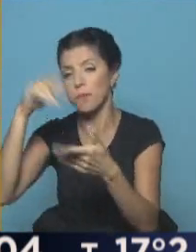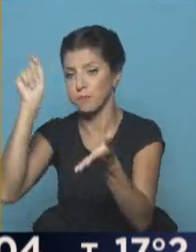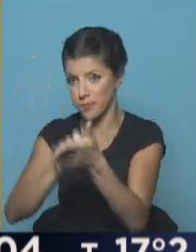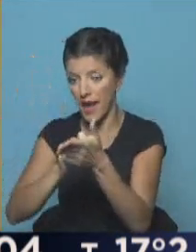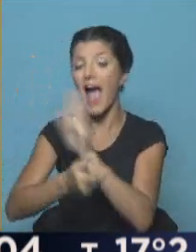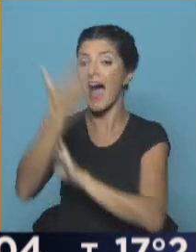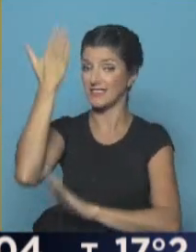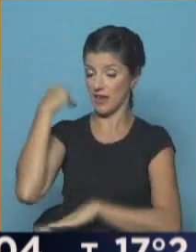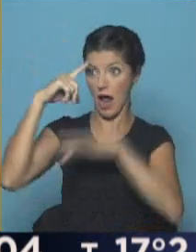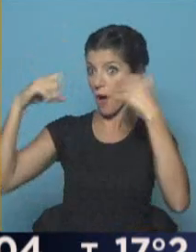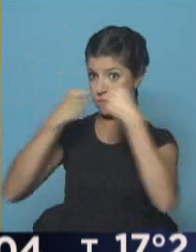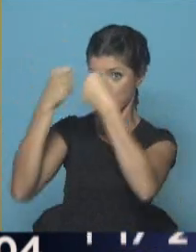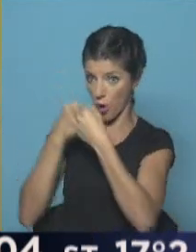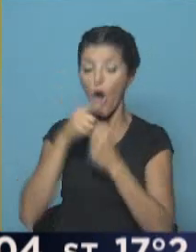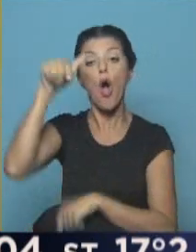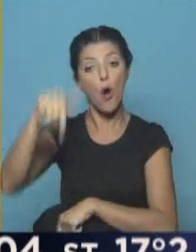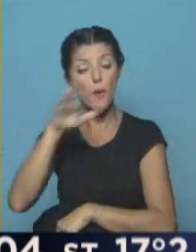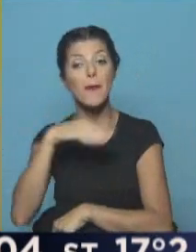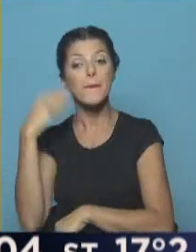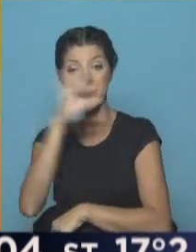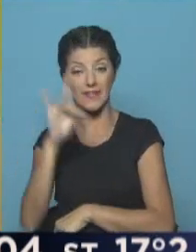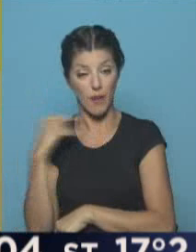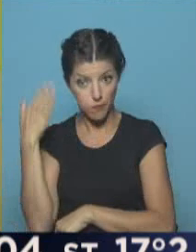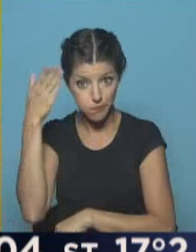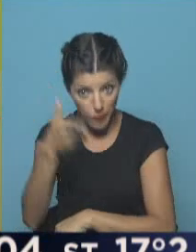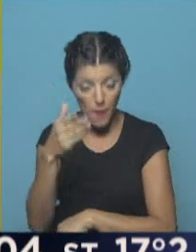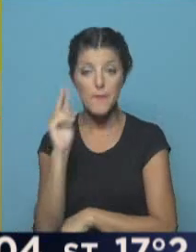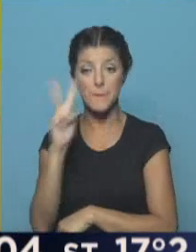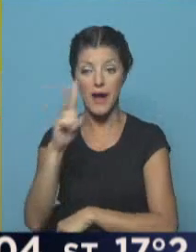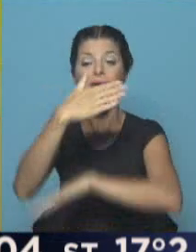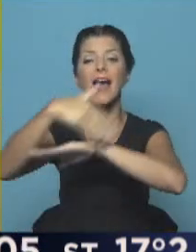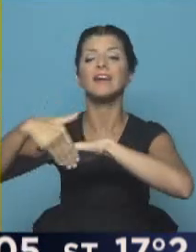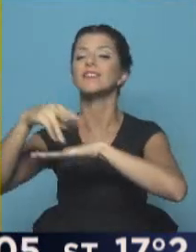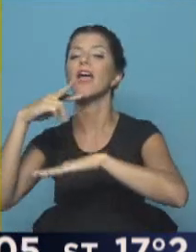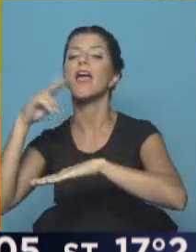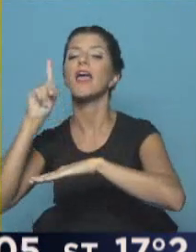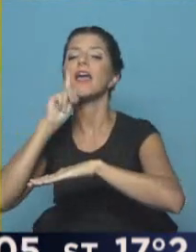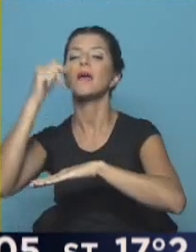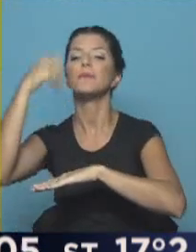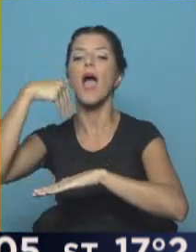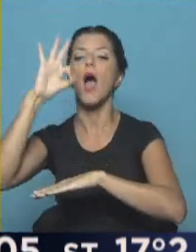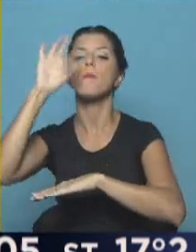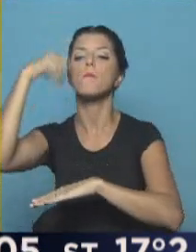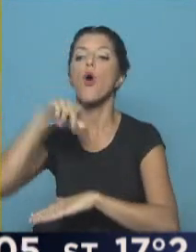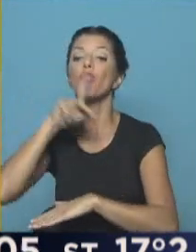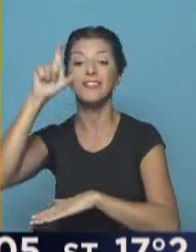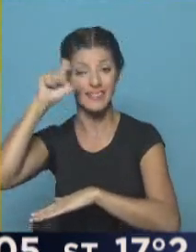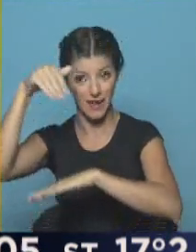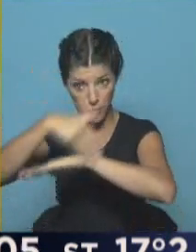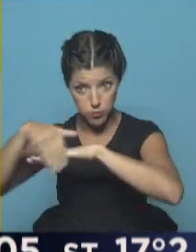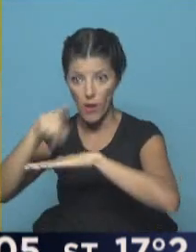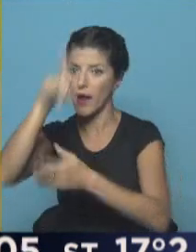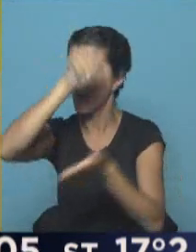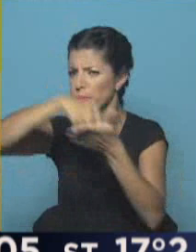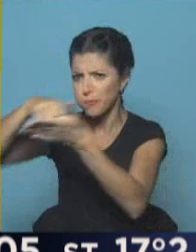en el arreglo. Hoy Bauzá estuvo, ahí lo vemos, en la sede de la calle Viamonte de la Asociación del Fútbol Argentino, firmando todos